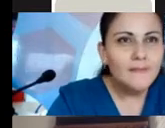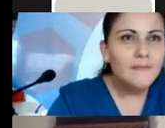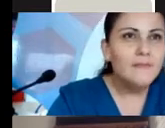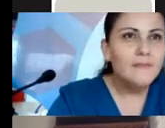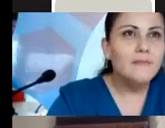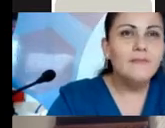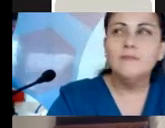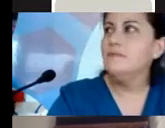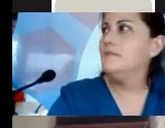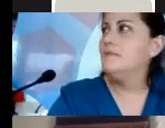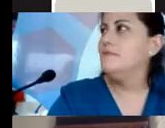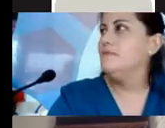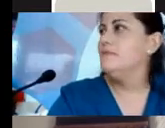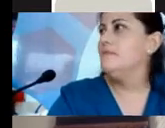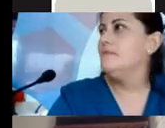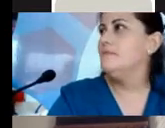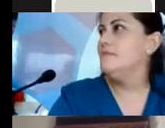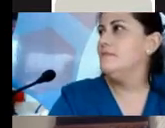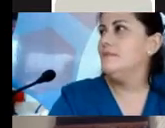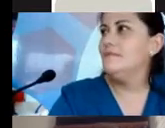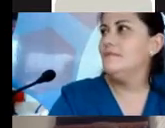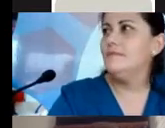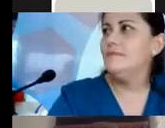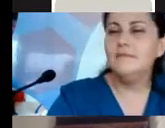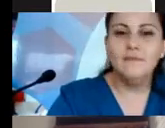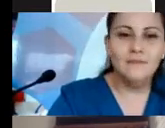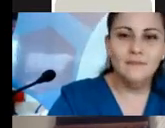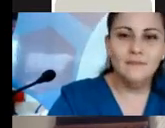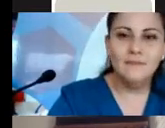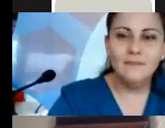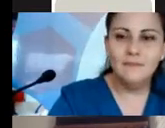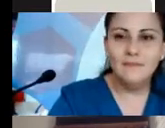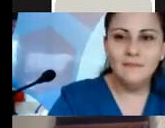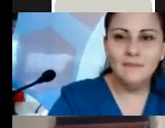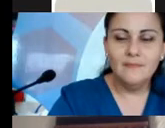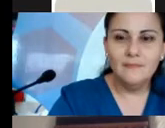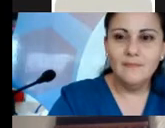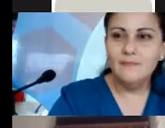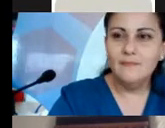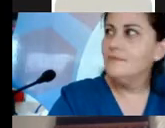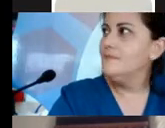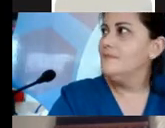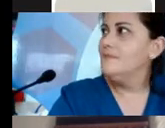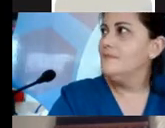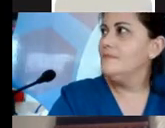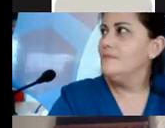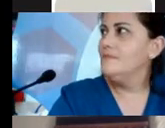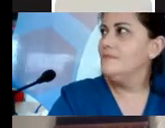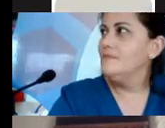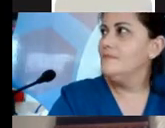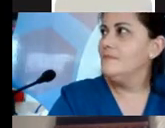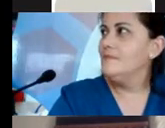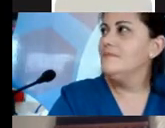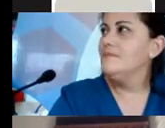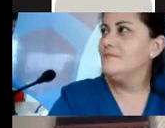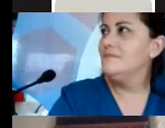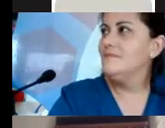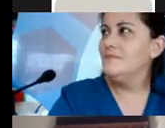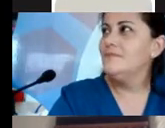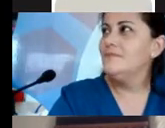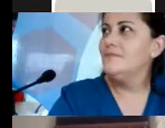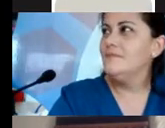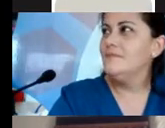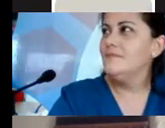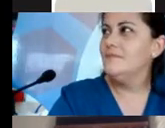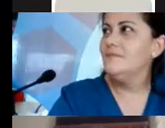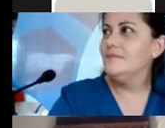Y repito, de ahí la importancia que el material no sea demasiado duro, la base no sea demasiado dura, el tipo